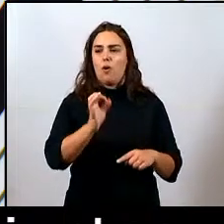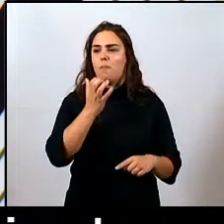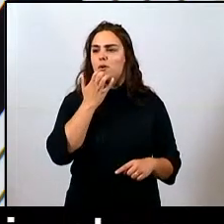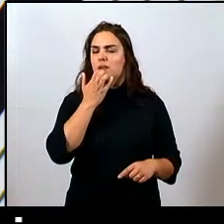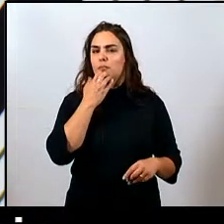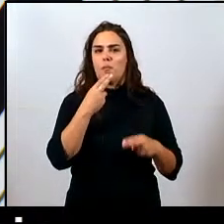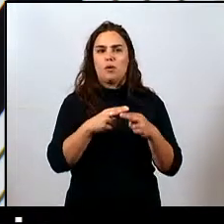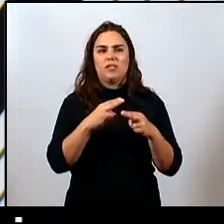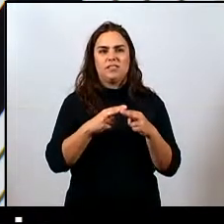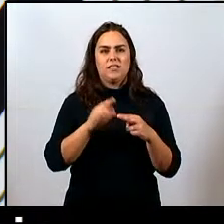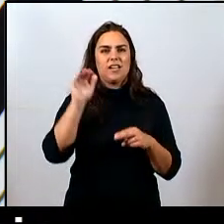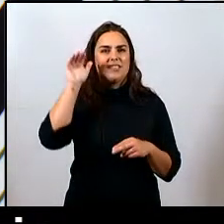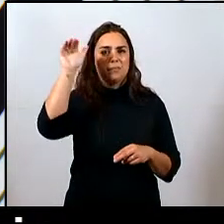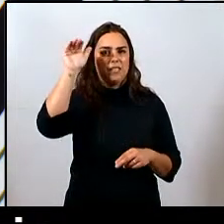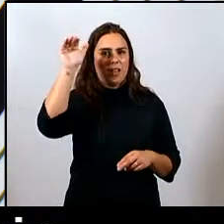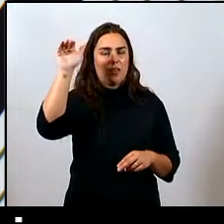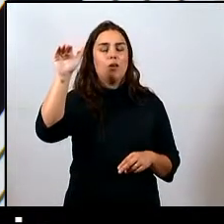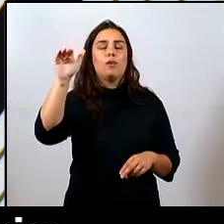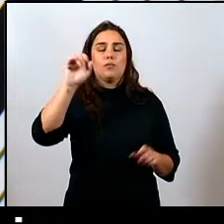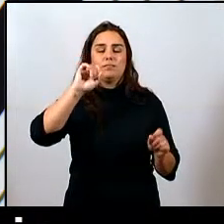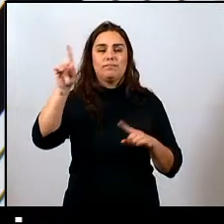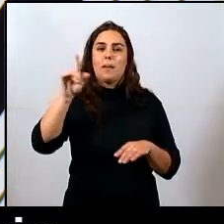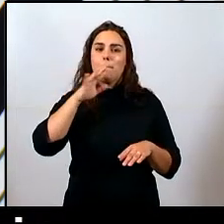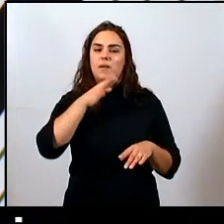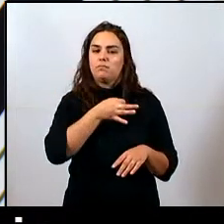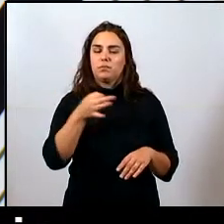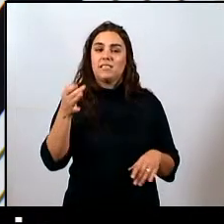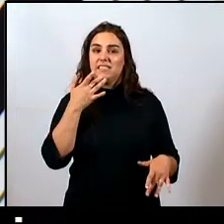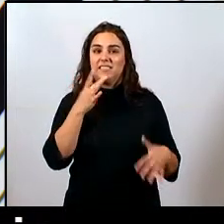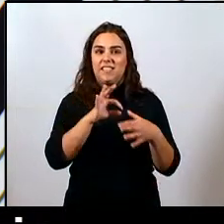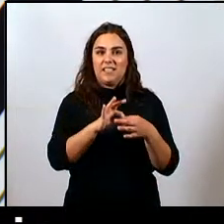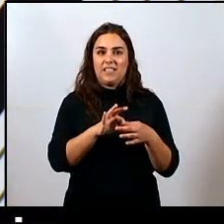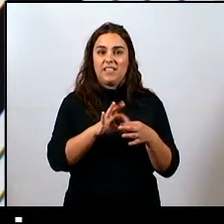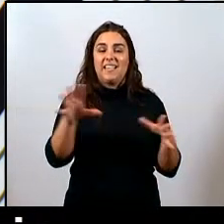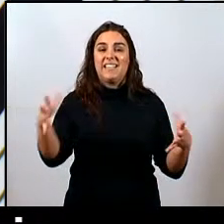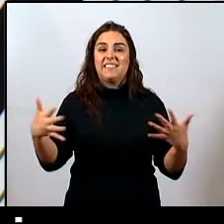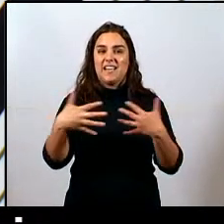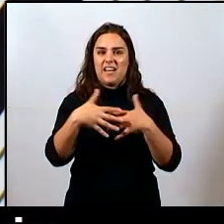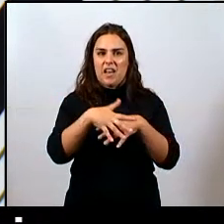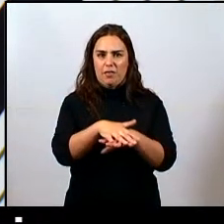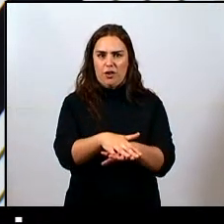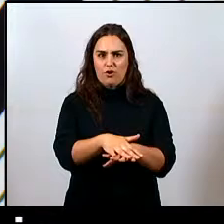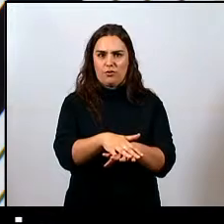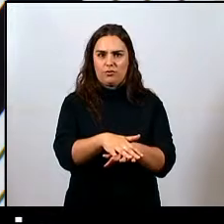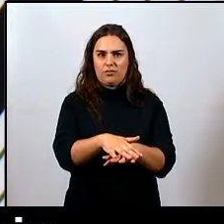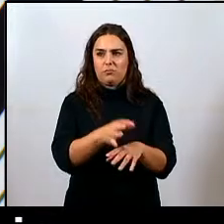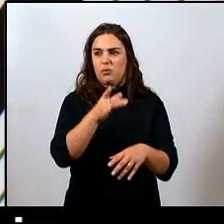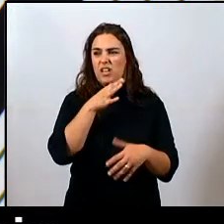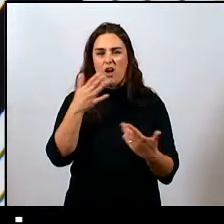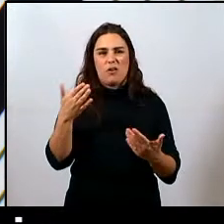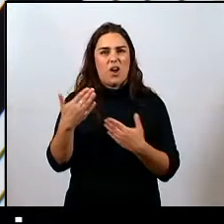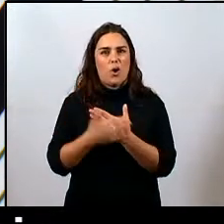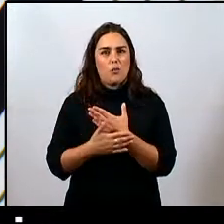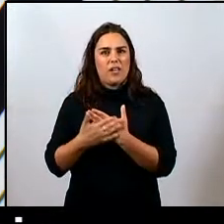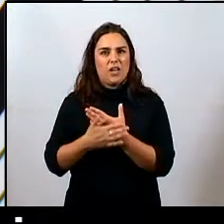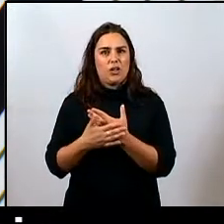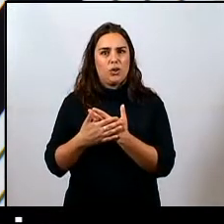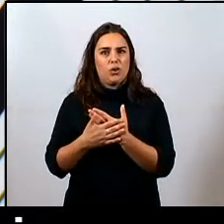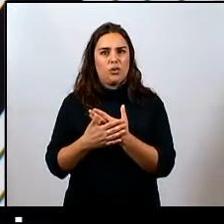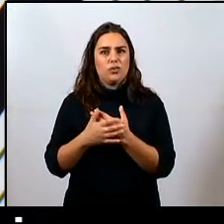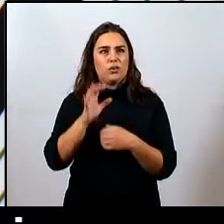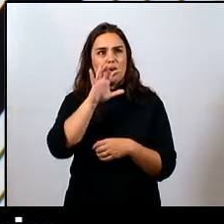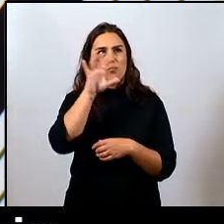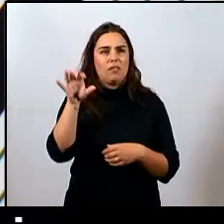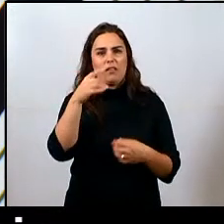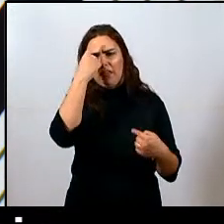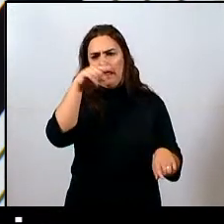políticas de inmigración para que sean efectivas y la inmigración esté relacionada con la integración y no como está dejando el Gobierno a las comunidades